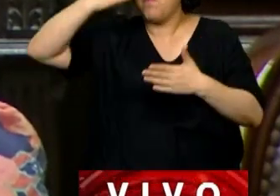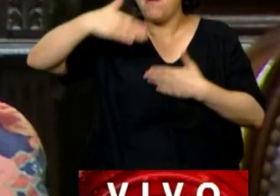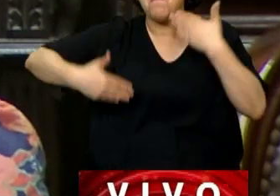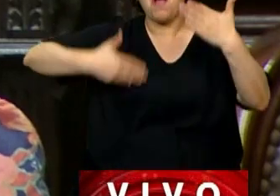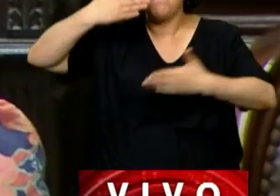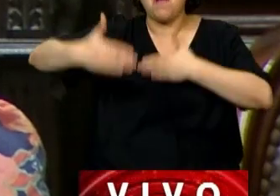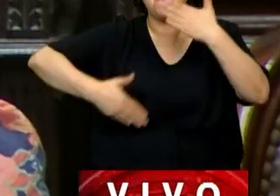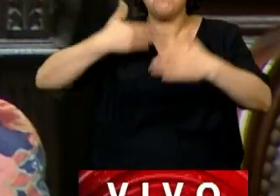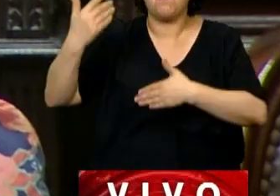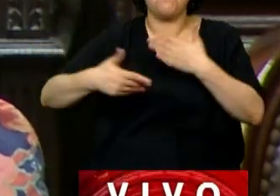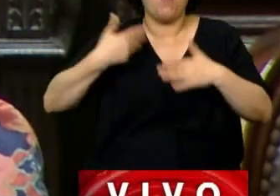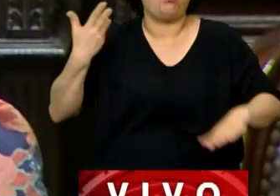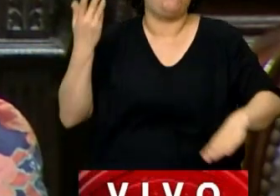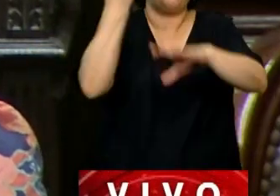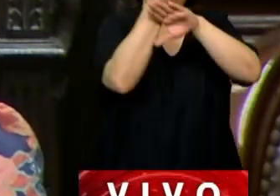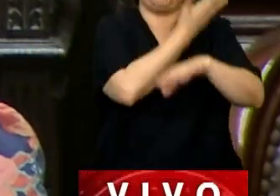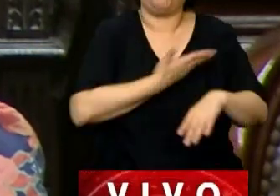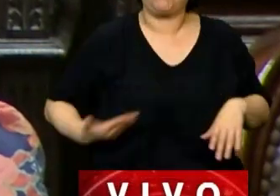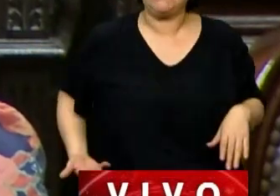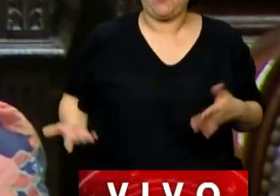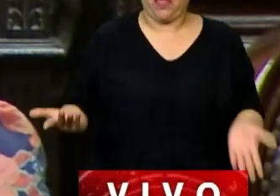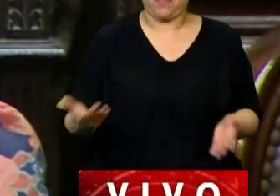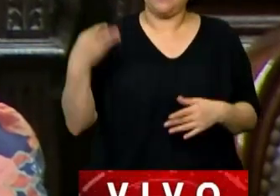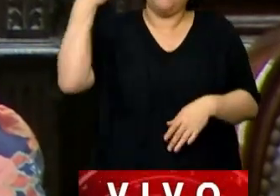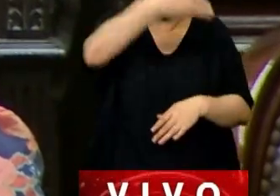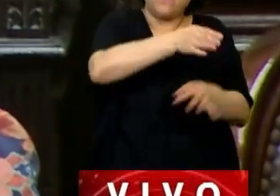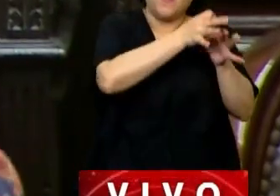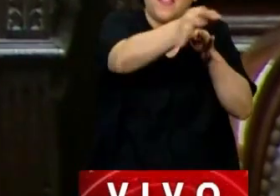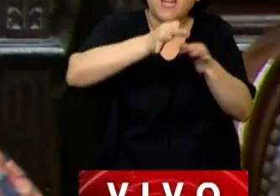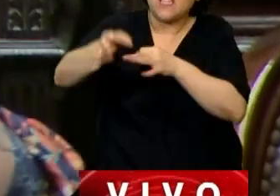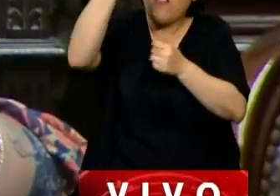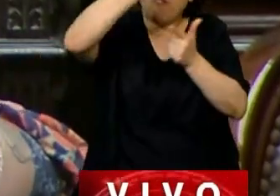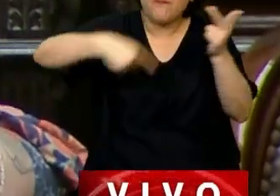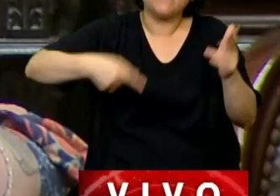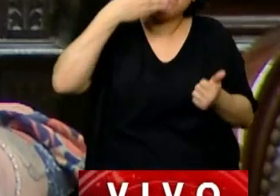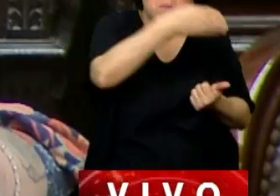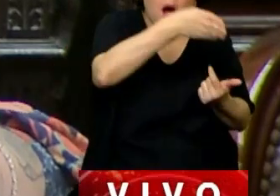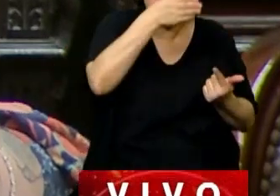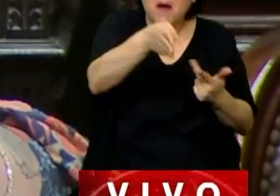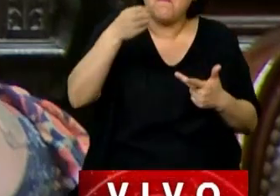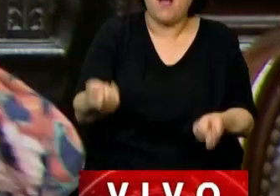que lograron hacer de nuestros distritos, de nuestras provincias, lugares mejores.